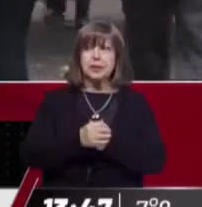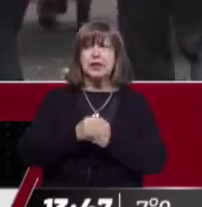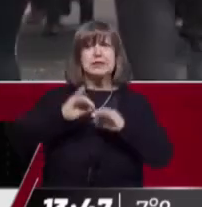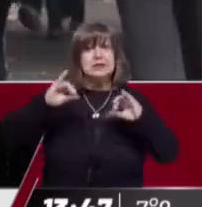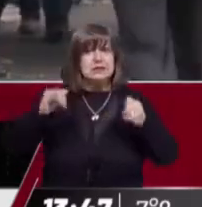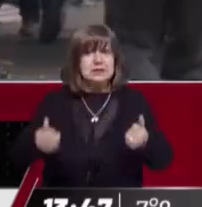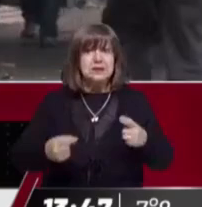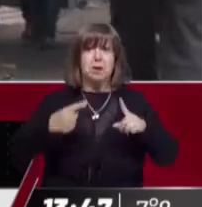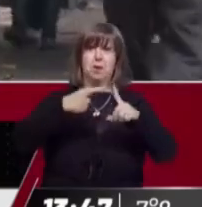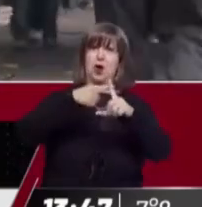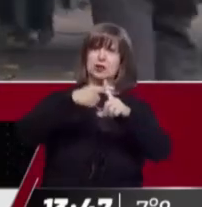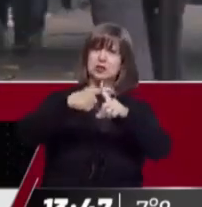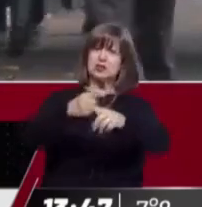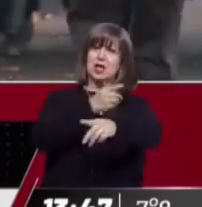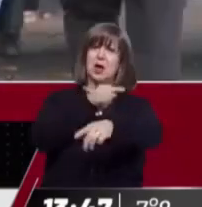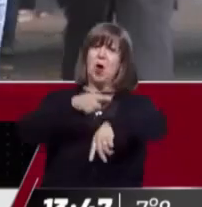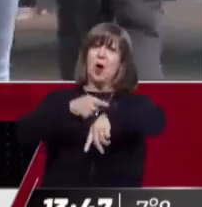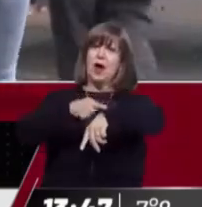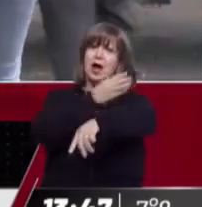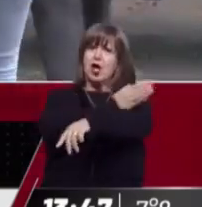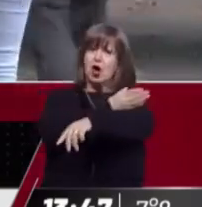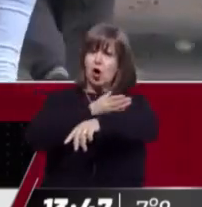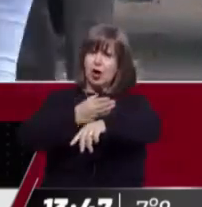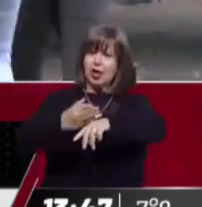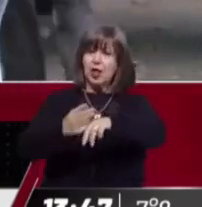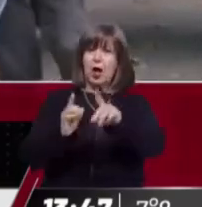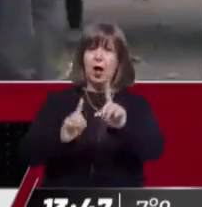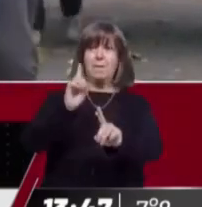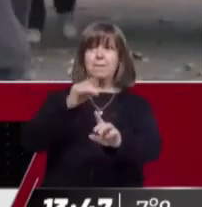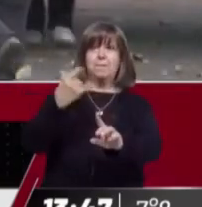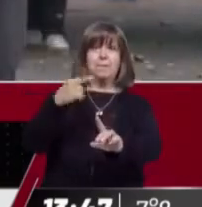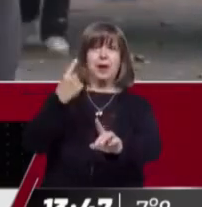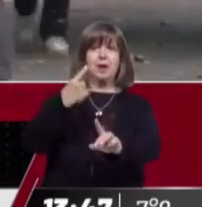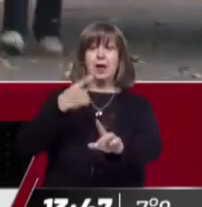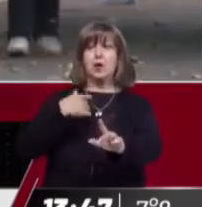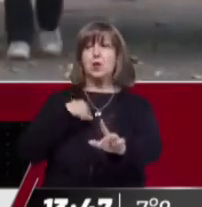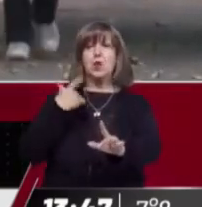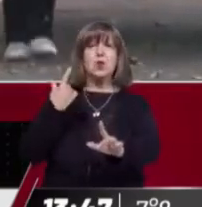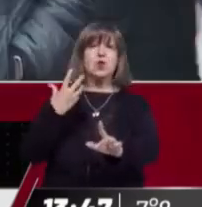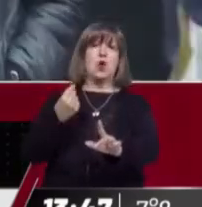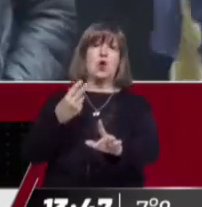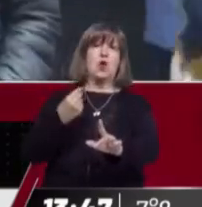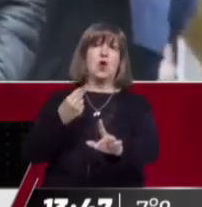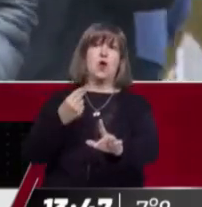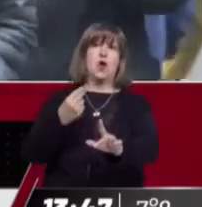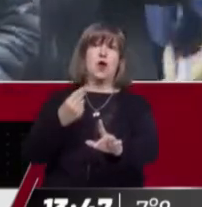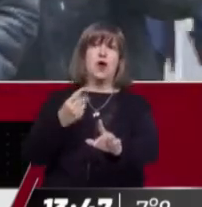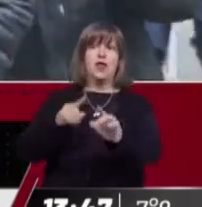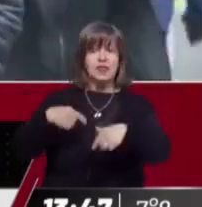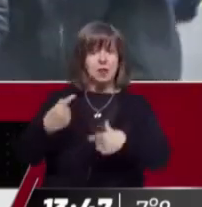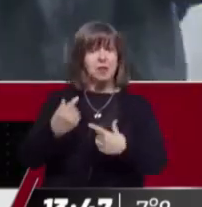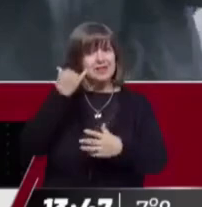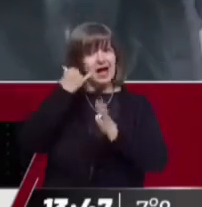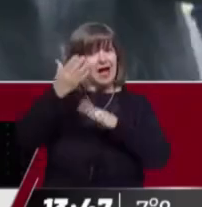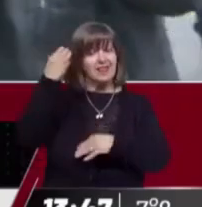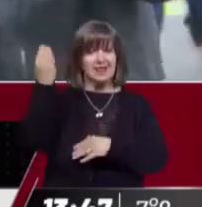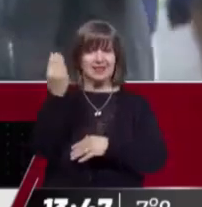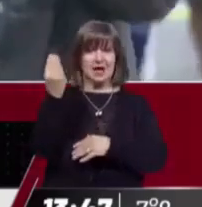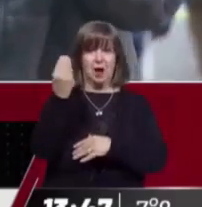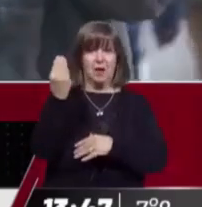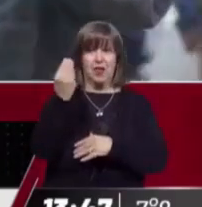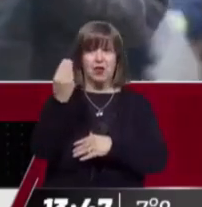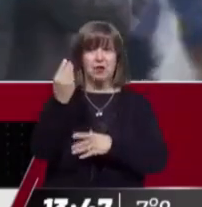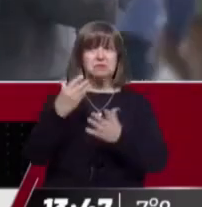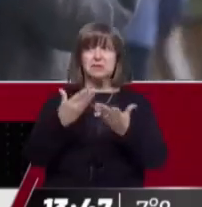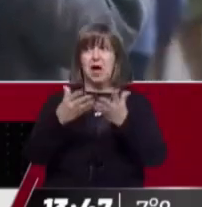positivo en algún momento tuvimos mucha resistencia igual que abrir el día sábado bueno ejemplo está el día sábado este que pasó